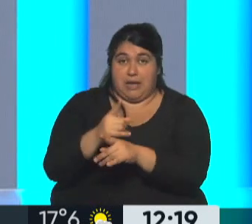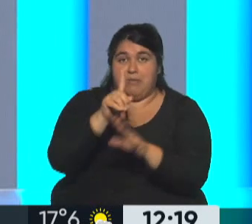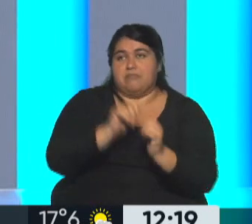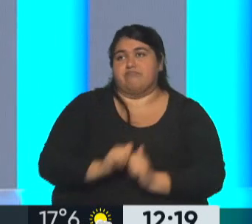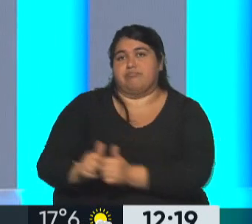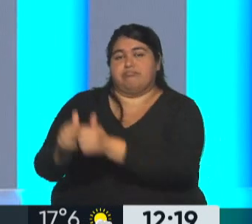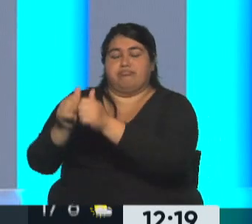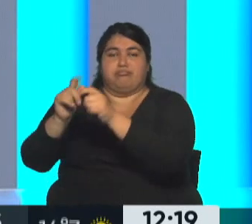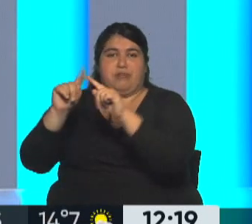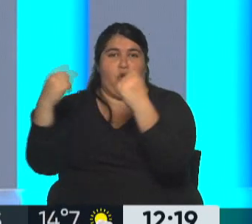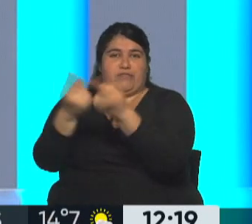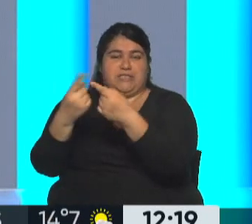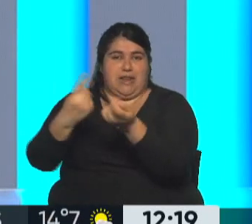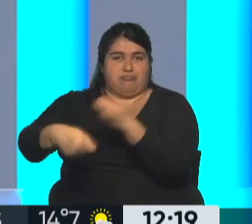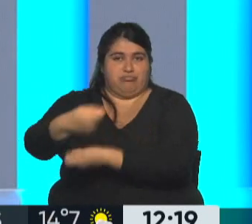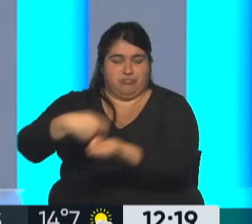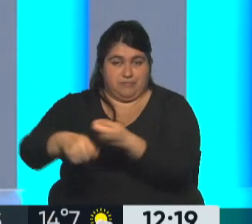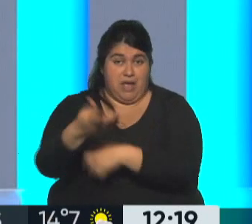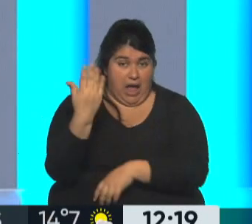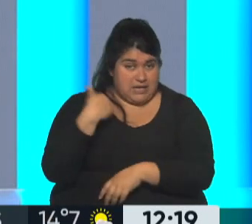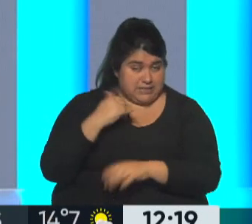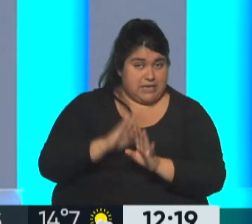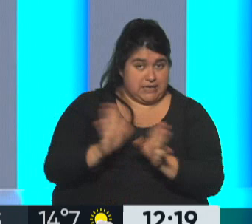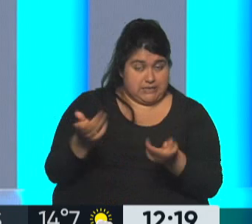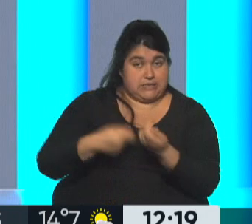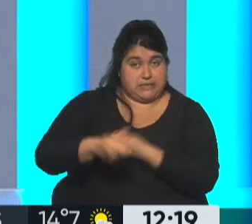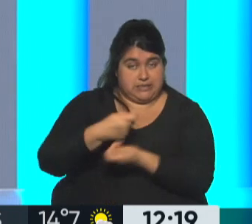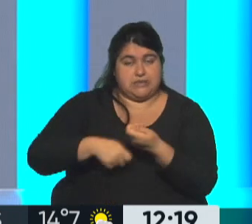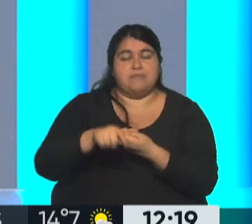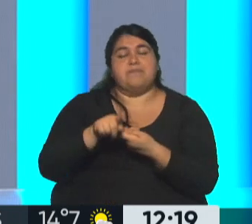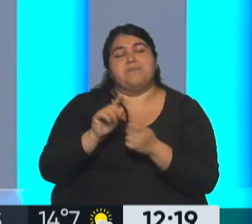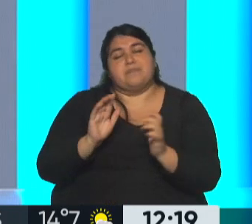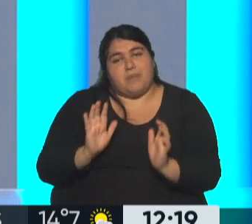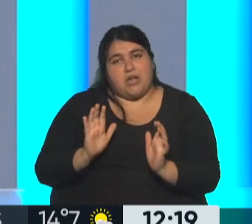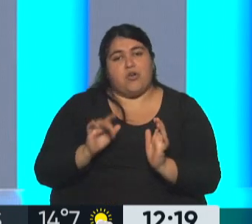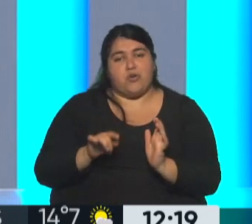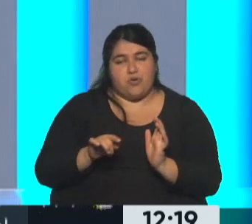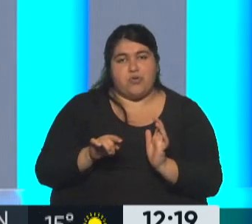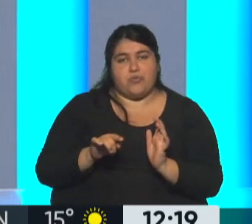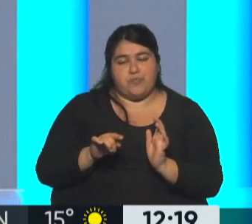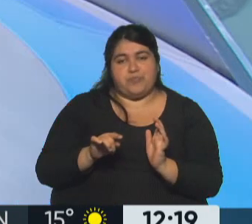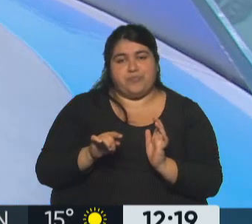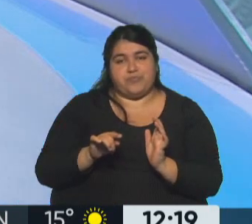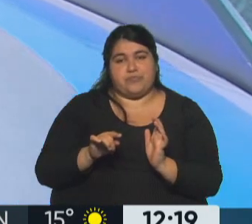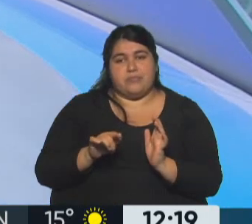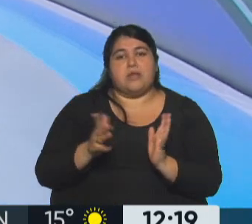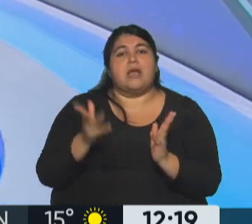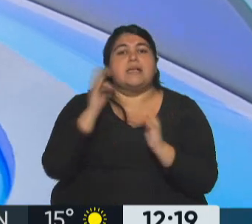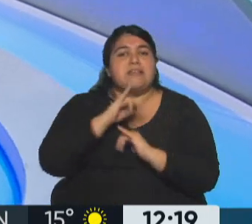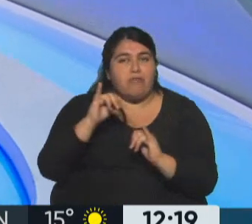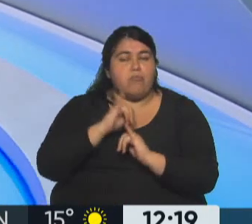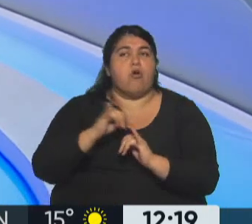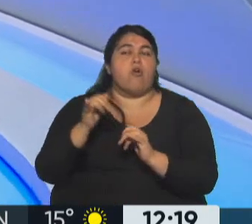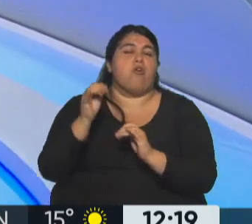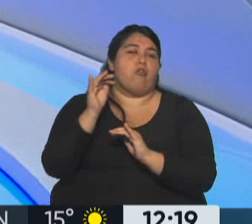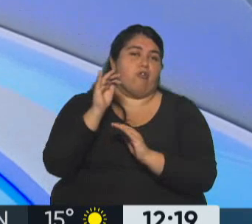el lugar de hacer la operación Esto ocurrió ayer con muy pocas operaciones pero se se por lo menos se informó se